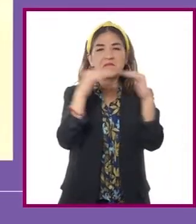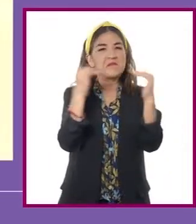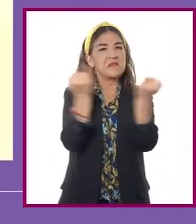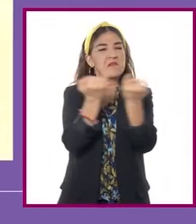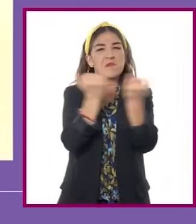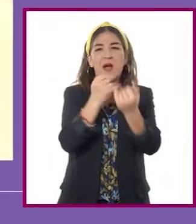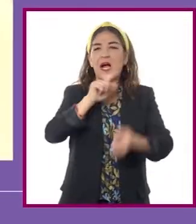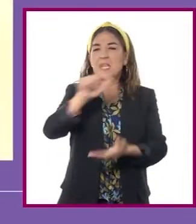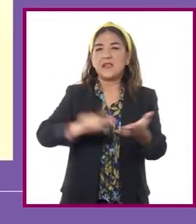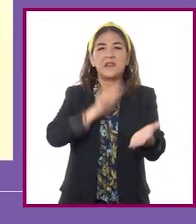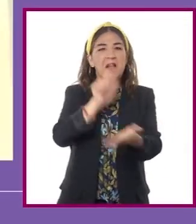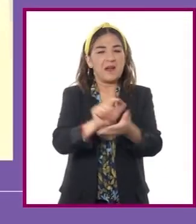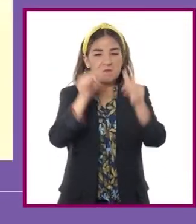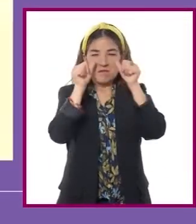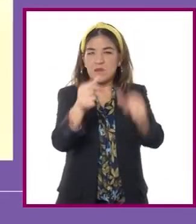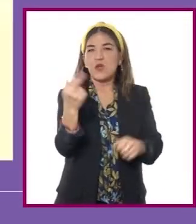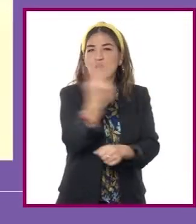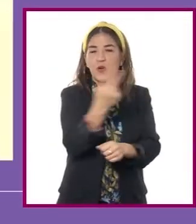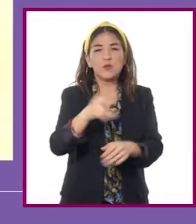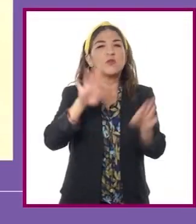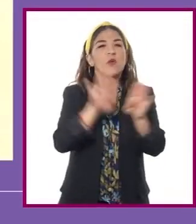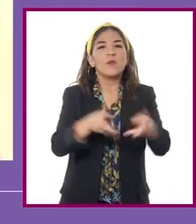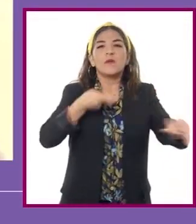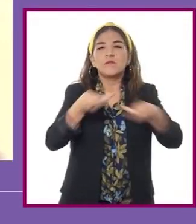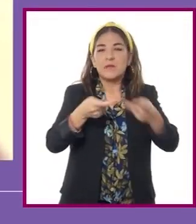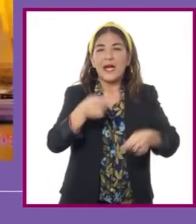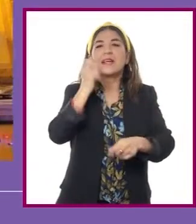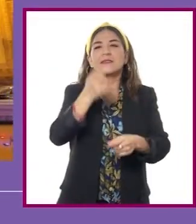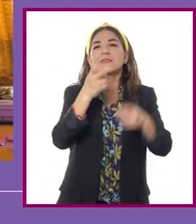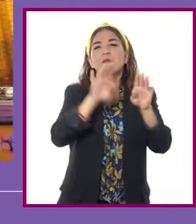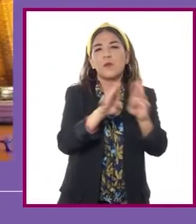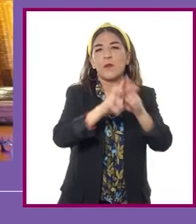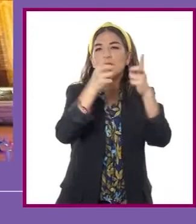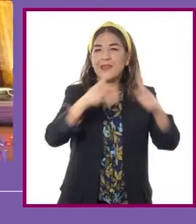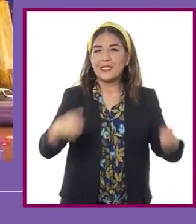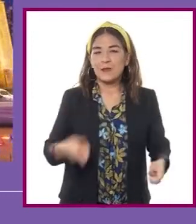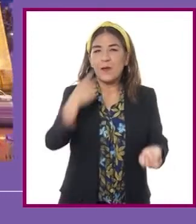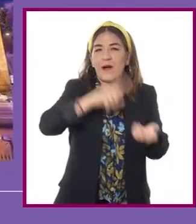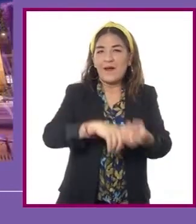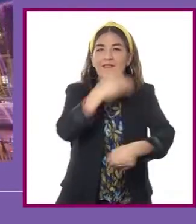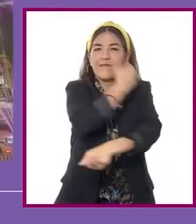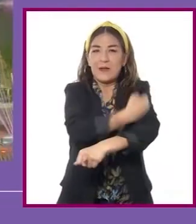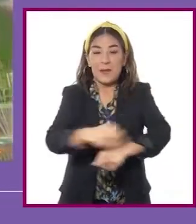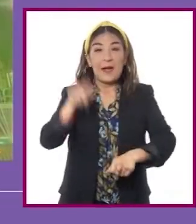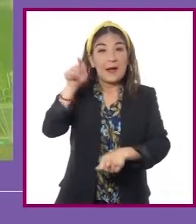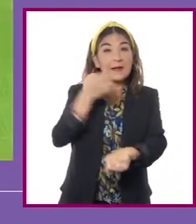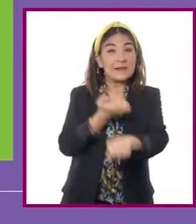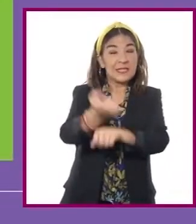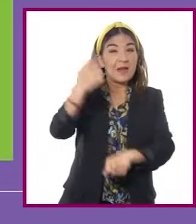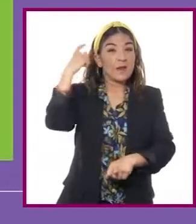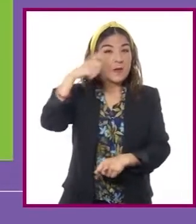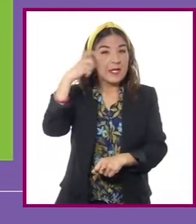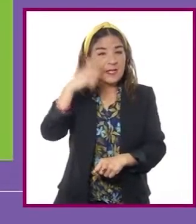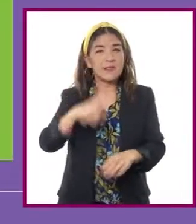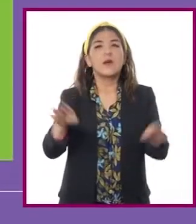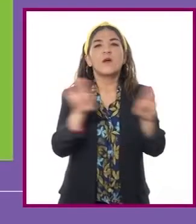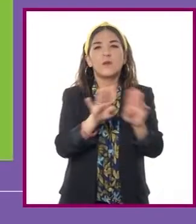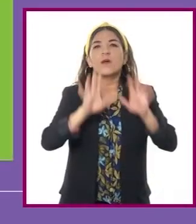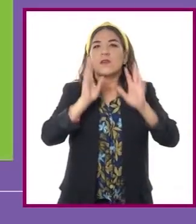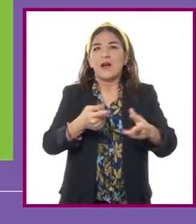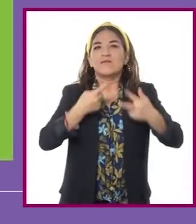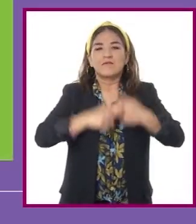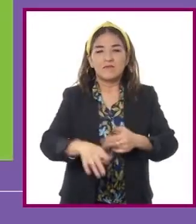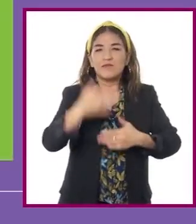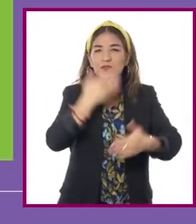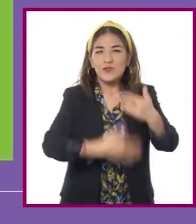ley. Esta protegerá la organización y el desarrollo de la familia. Por tanto, en el estado de Querétaro, se promulgó y entró en vigor la Ley